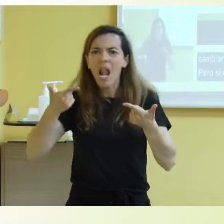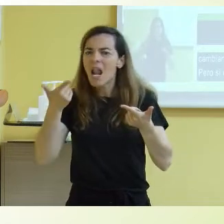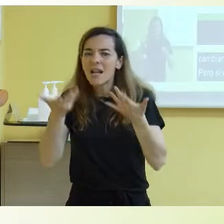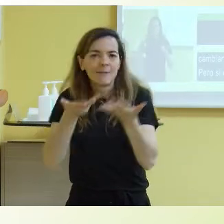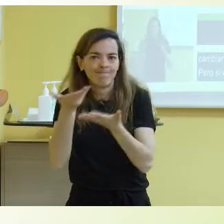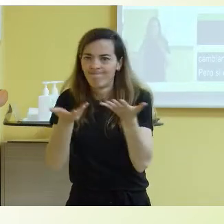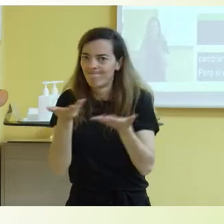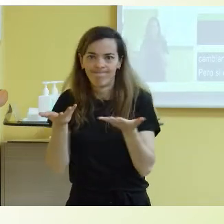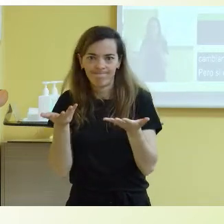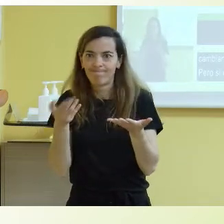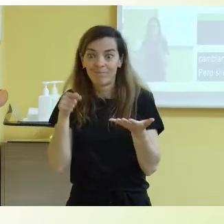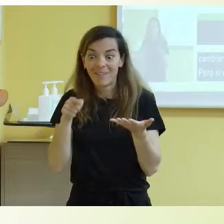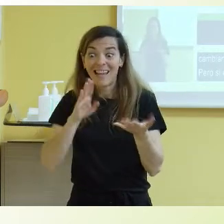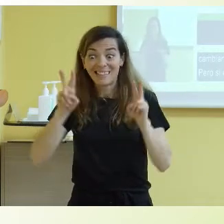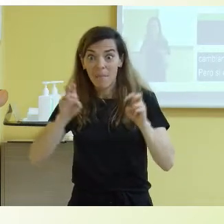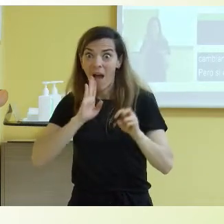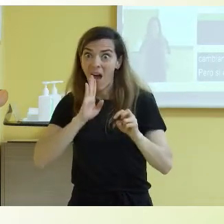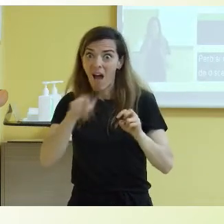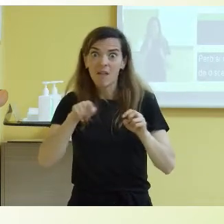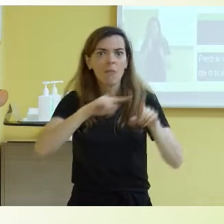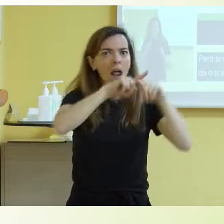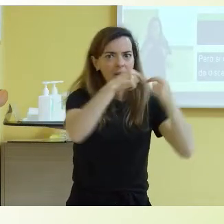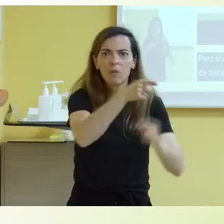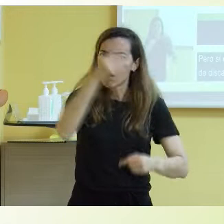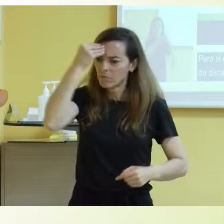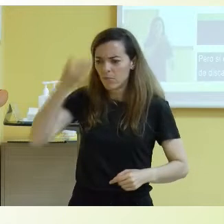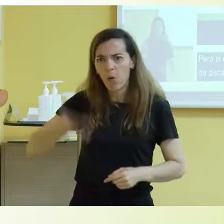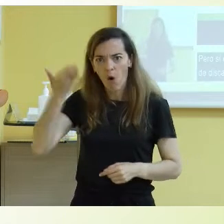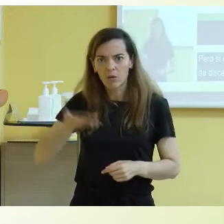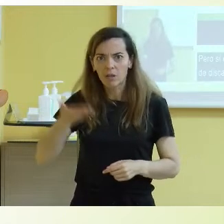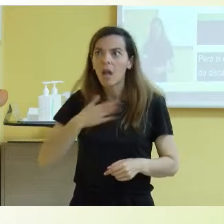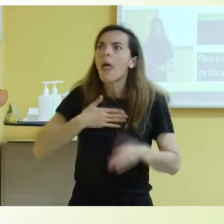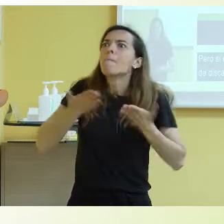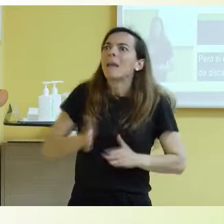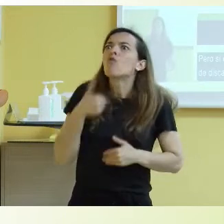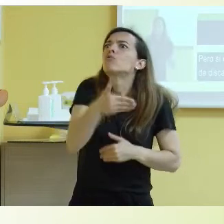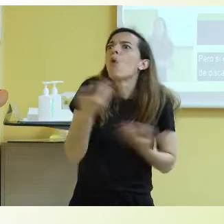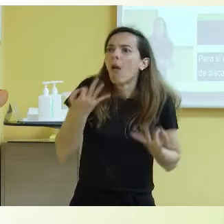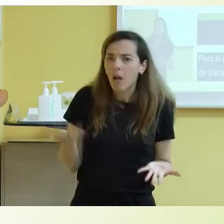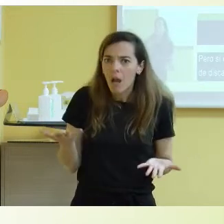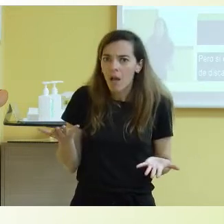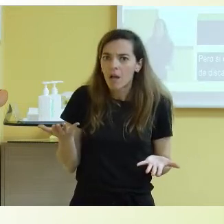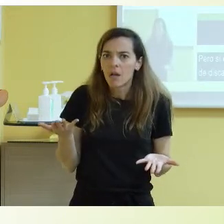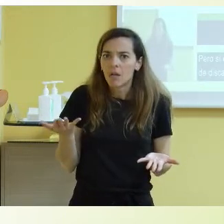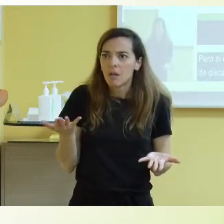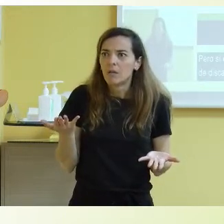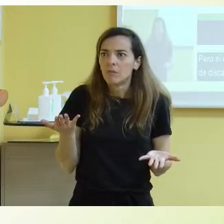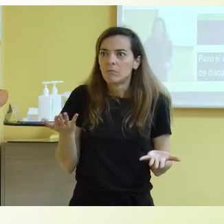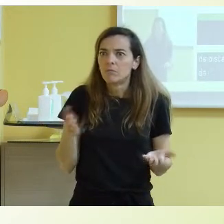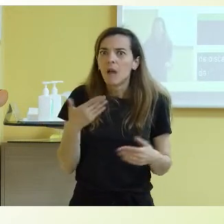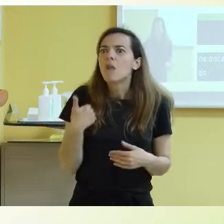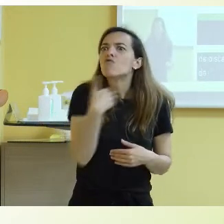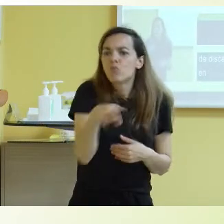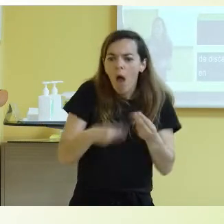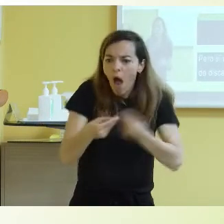que es importante para las familias, que es ¿y qué hay de mí? ¿Qué va a ser de mi hijo? ¿Qué va a ser de mi hija? ¿Cuál es el porvenir que tengo para el día de mañana?